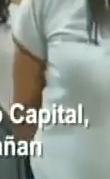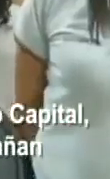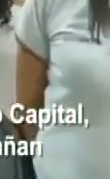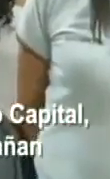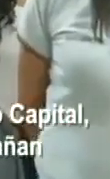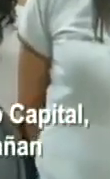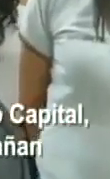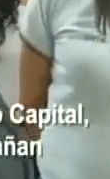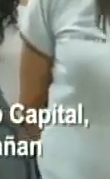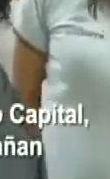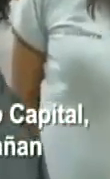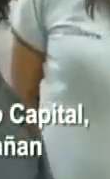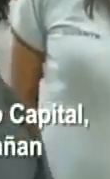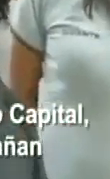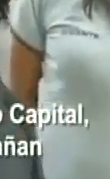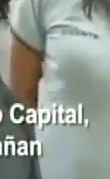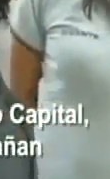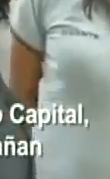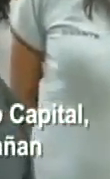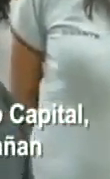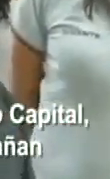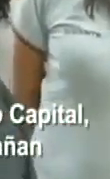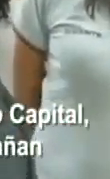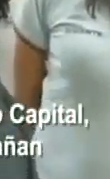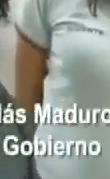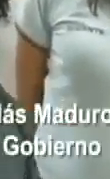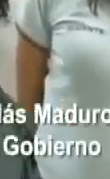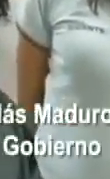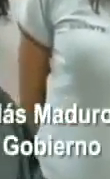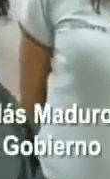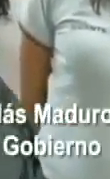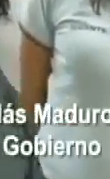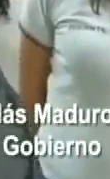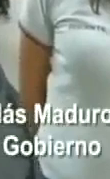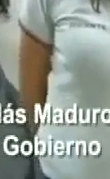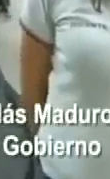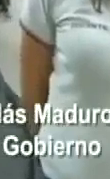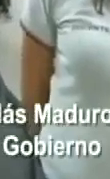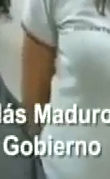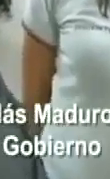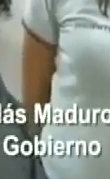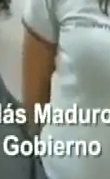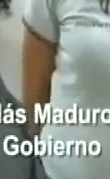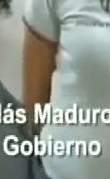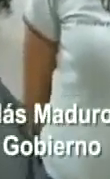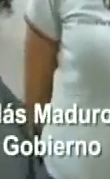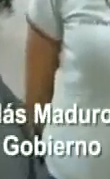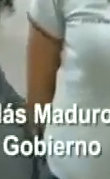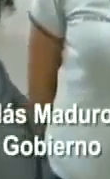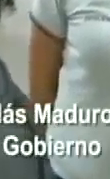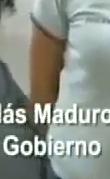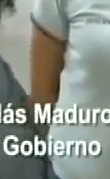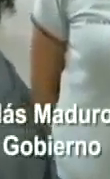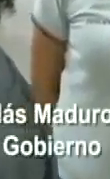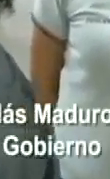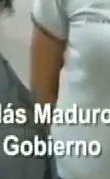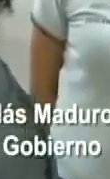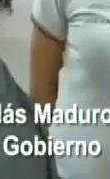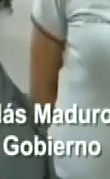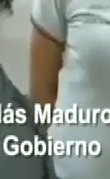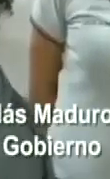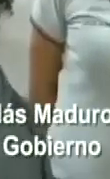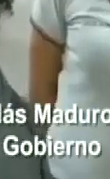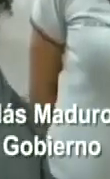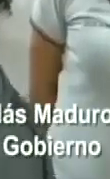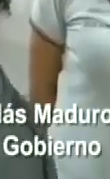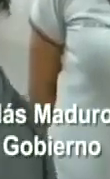gobierno del Distrito Capital. Nuestros estudiantes hoy nos acompañan para darle gracias a nuestro presidente Nicolás Maduro, que